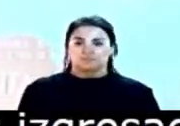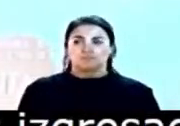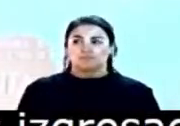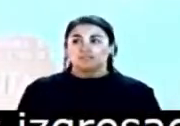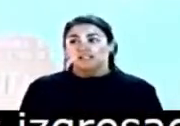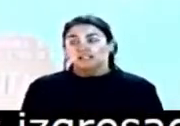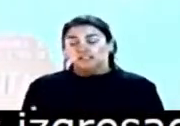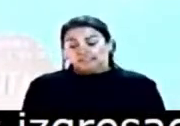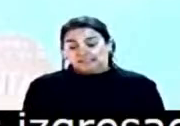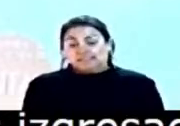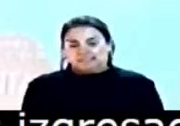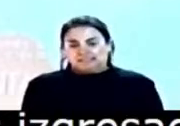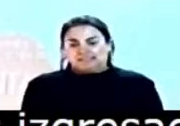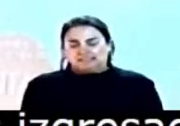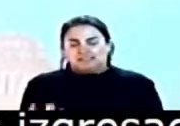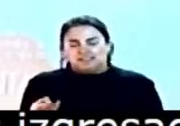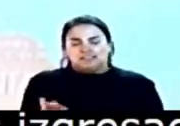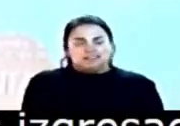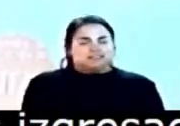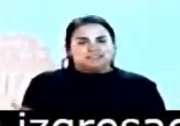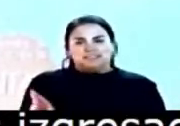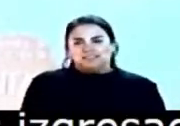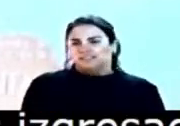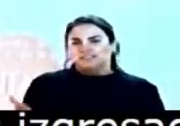eso es lo que tiene que insistir